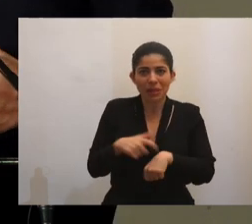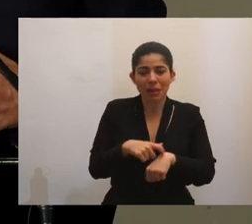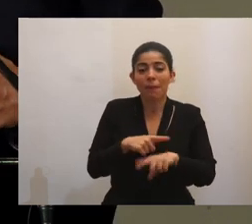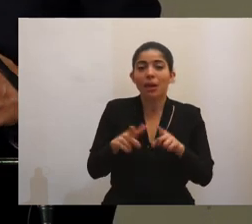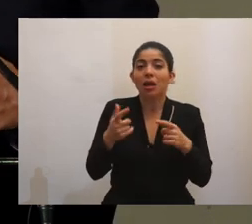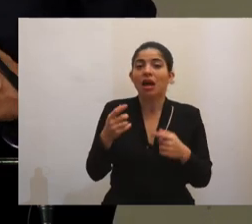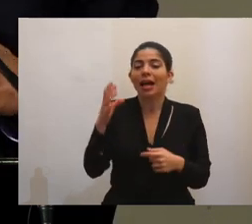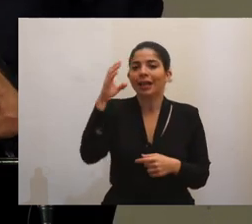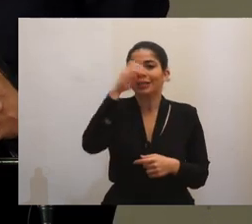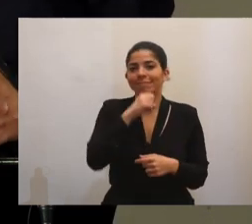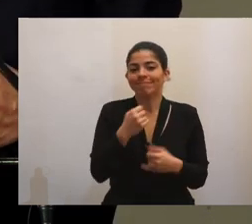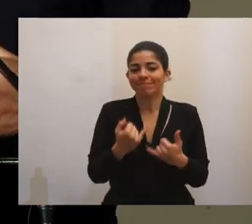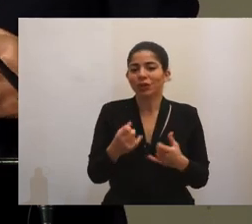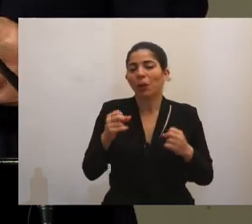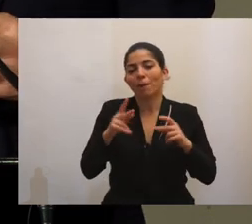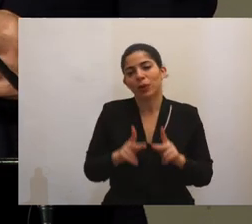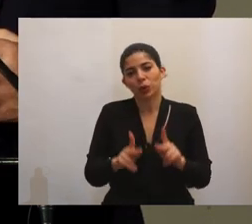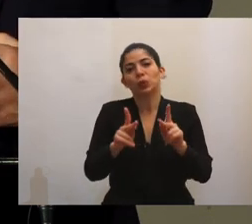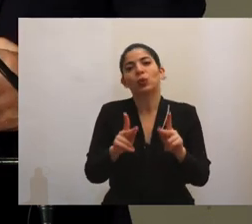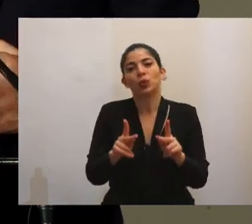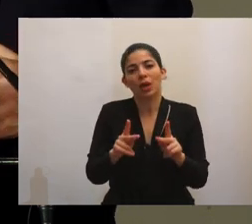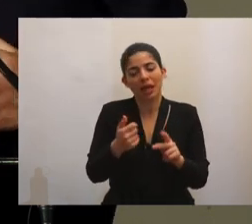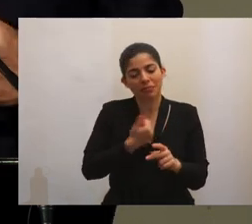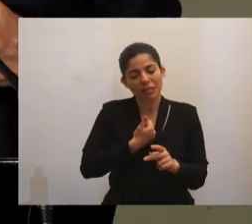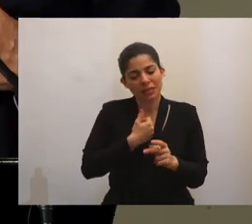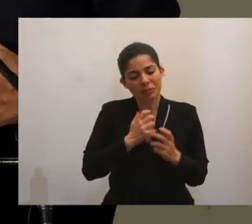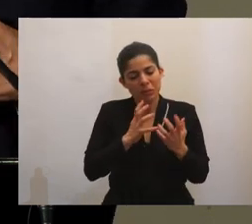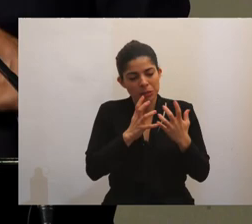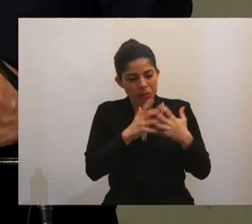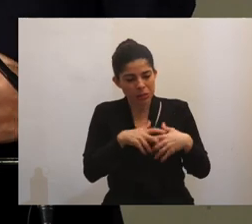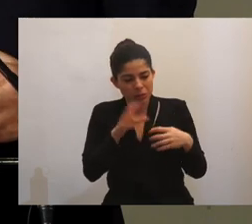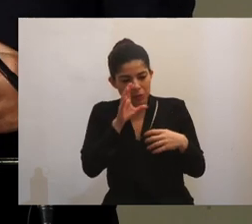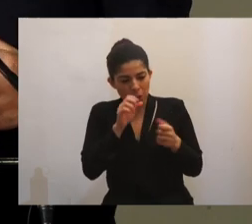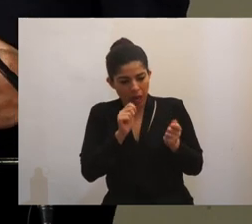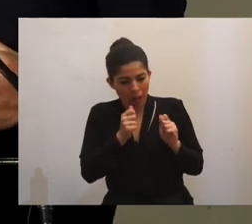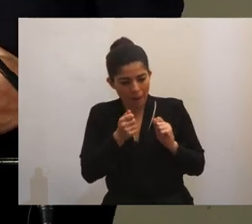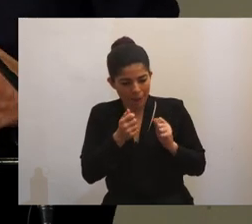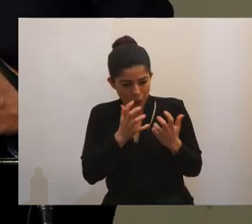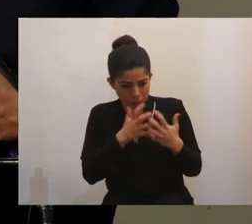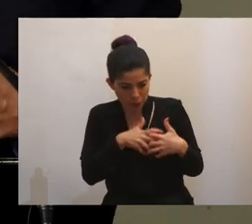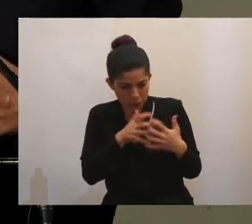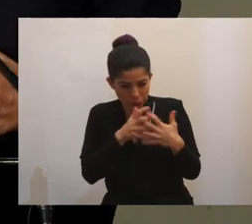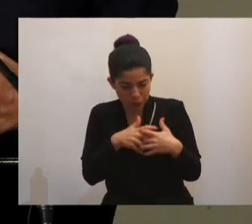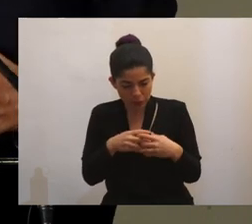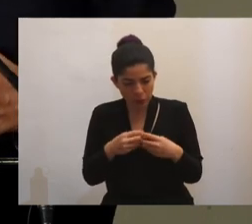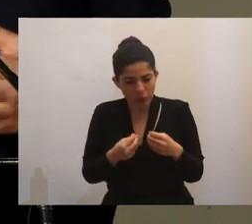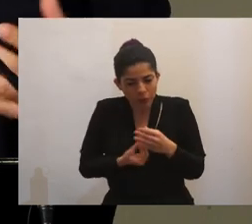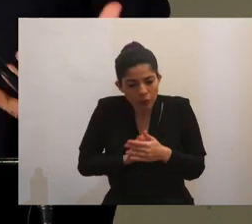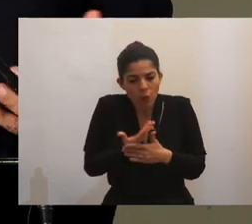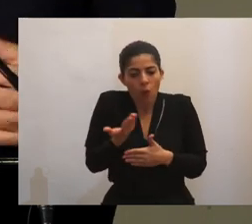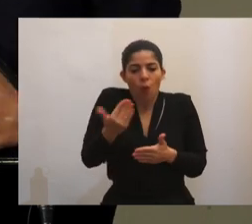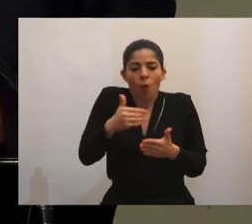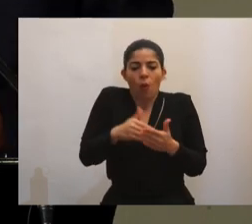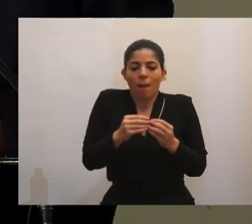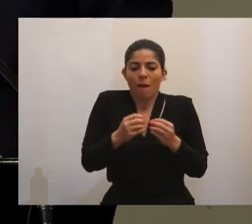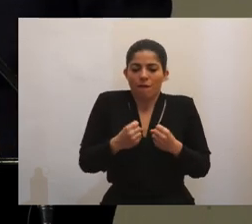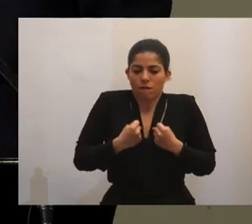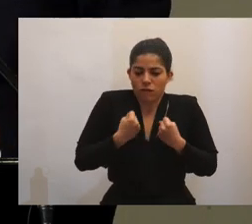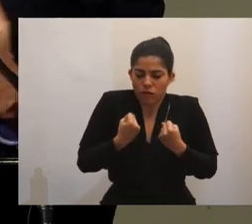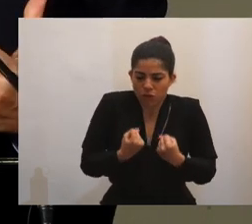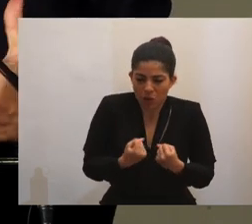oportunidad de renacer con mucho mayor resiliencia y con mucho mayor fortaleza y con una manera que